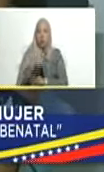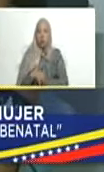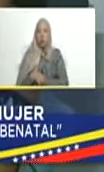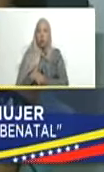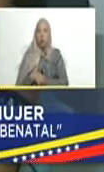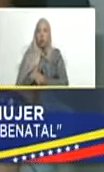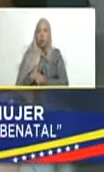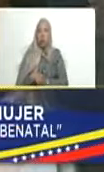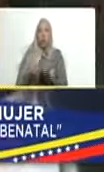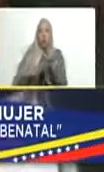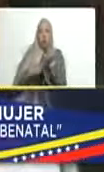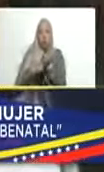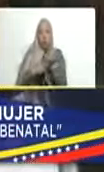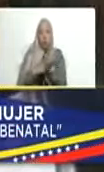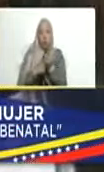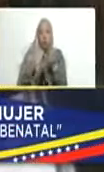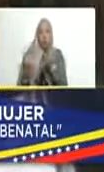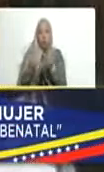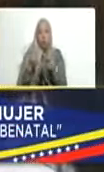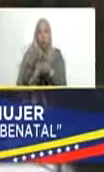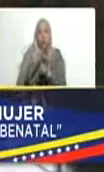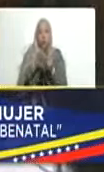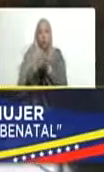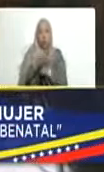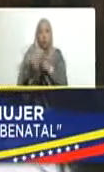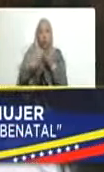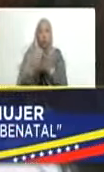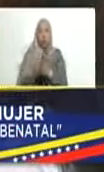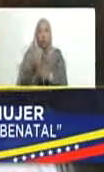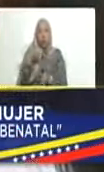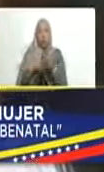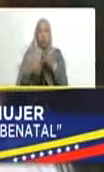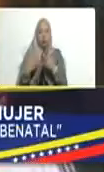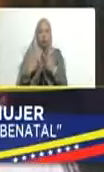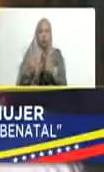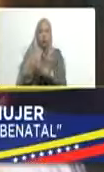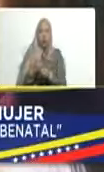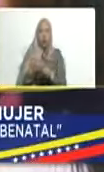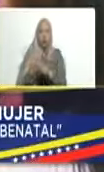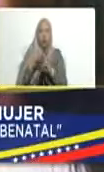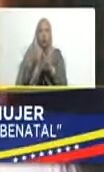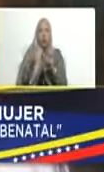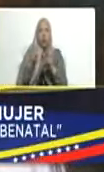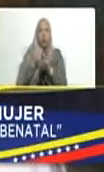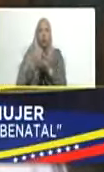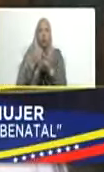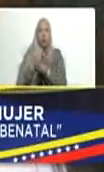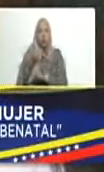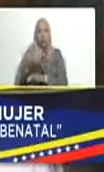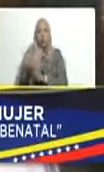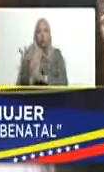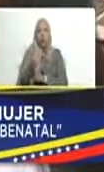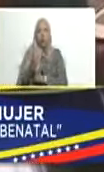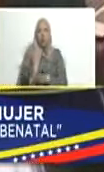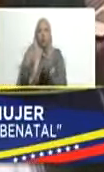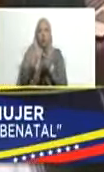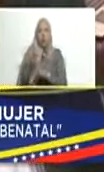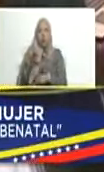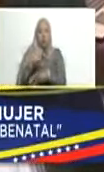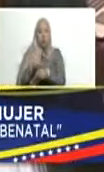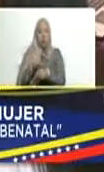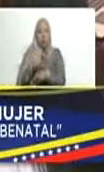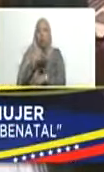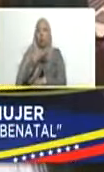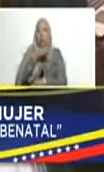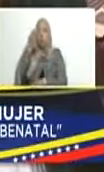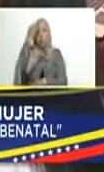al apoyo económico que usted ha venido dando al sector salud, al tema presupuestario. Aquí están los médicos, las